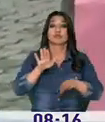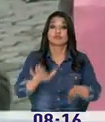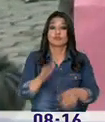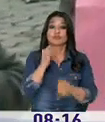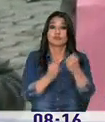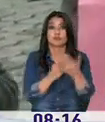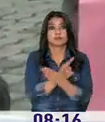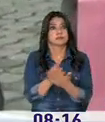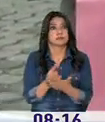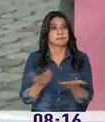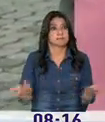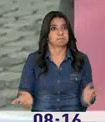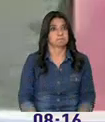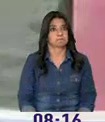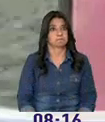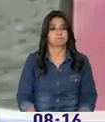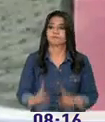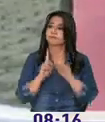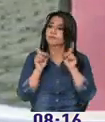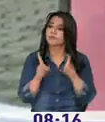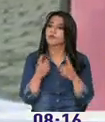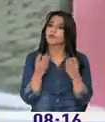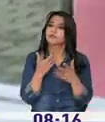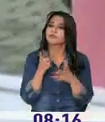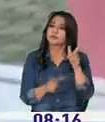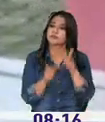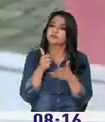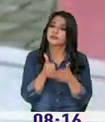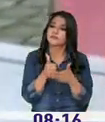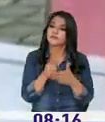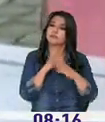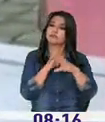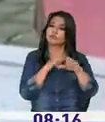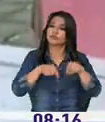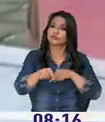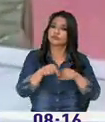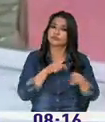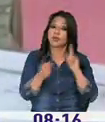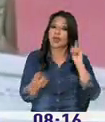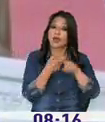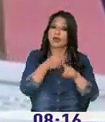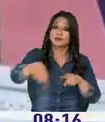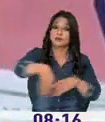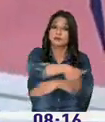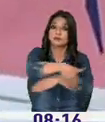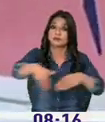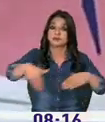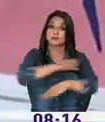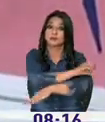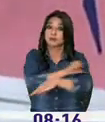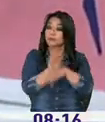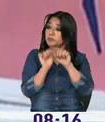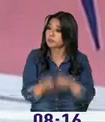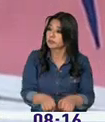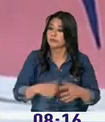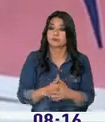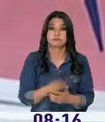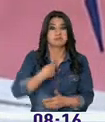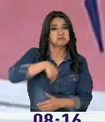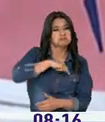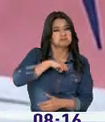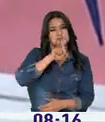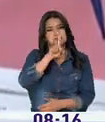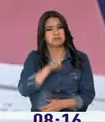de semana. ¿Cuántas personas se benefician con los buses que pasan por aquí y llegan hasta las avenidas como el Occidental? Nosotros somos alrededor